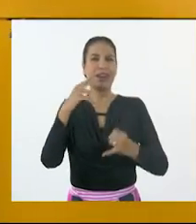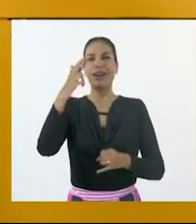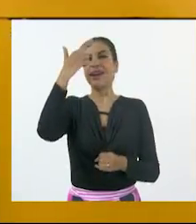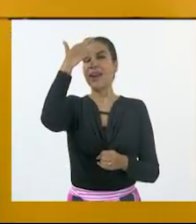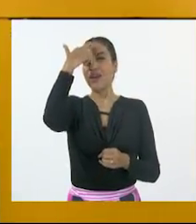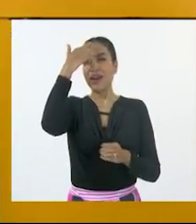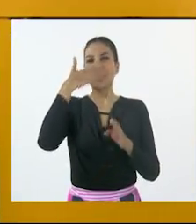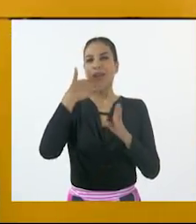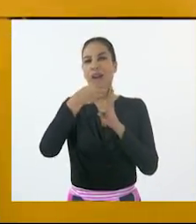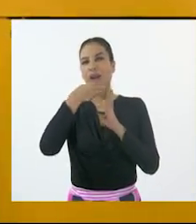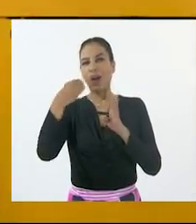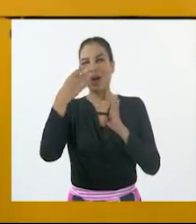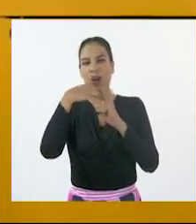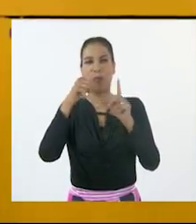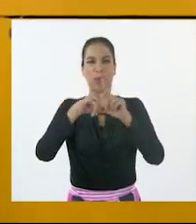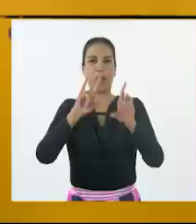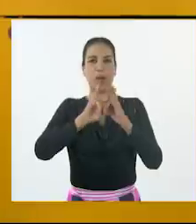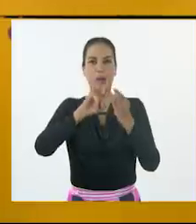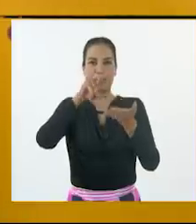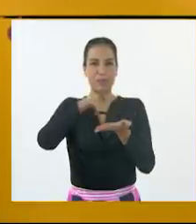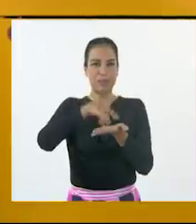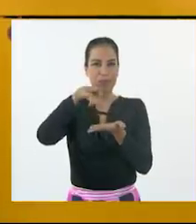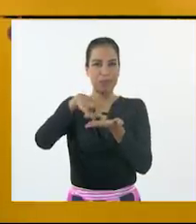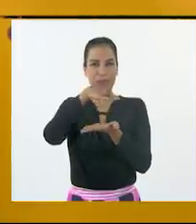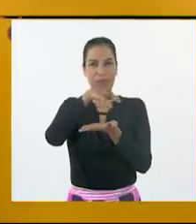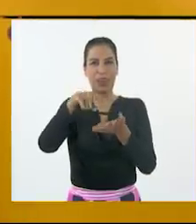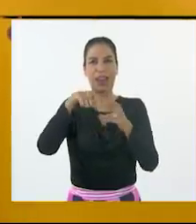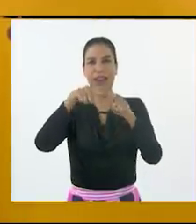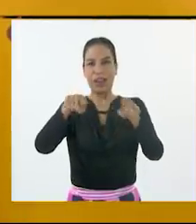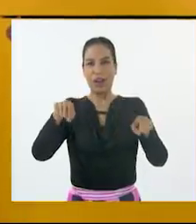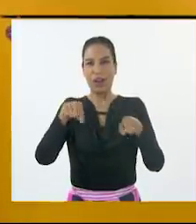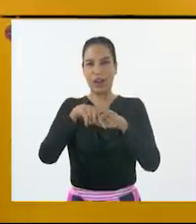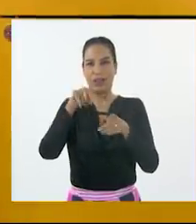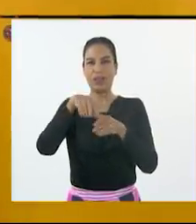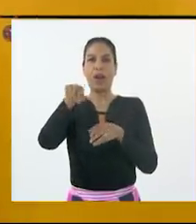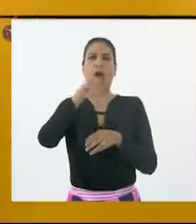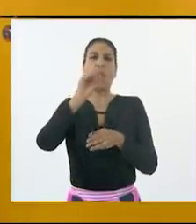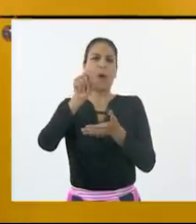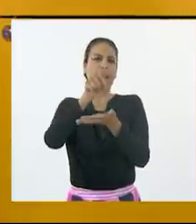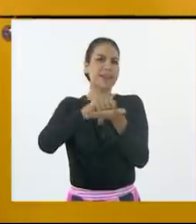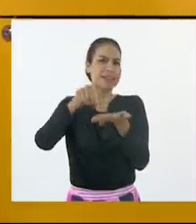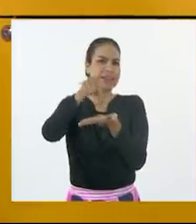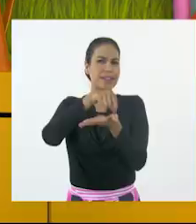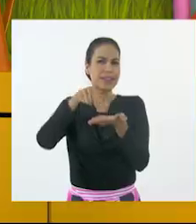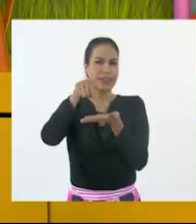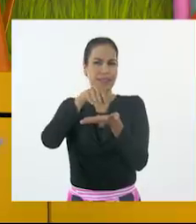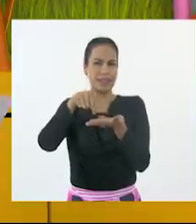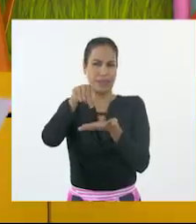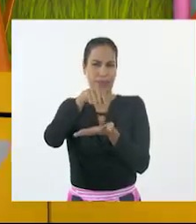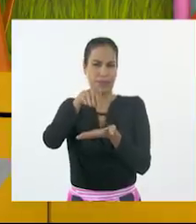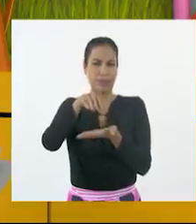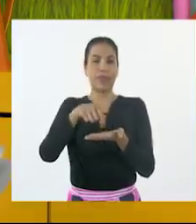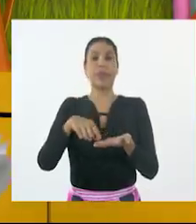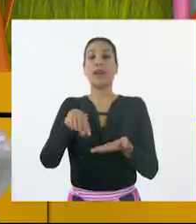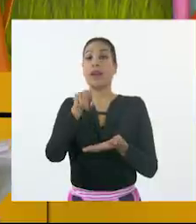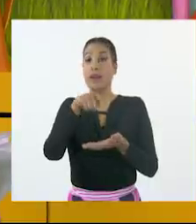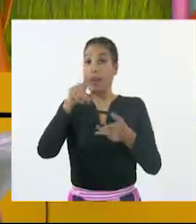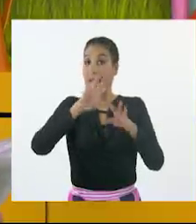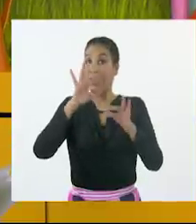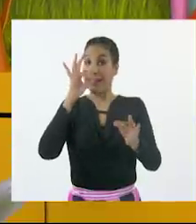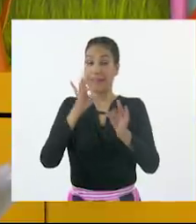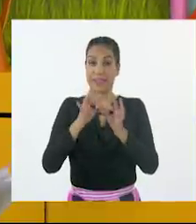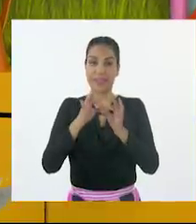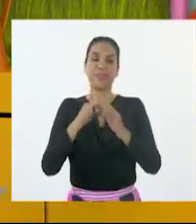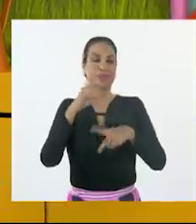Recuerda ordenar y pegar las hojas en el suelo. O también puedes utilizar gises y marcarlo en el patio. ¿Están listas?